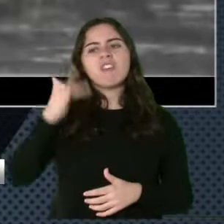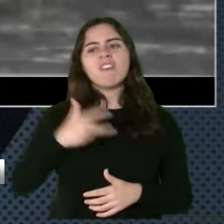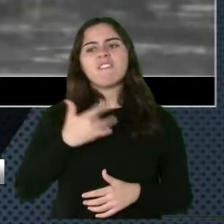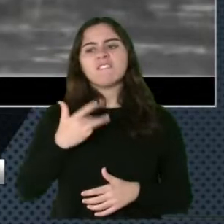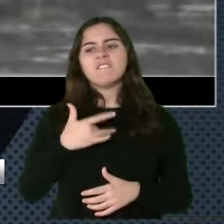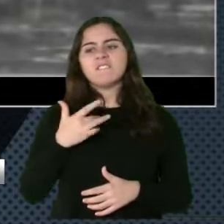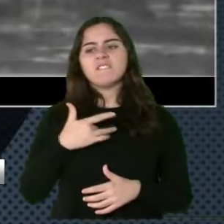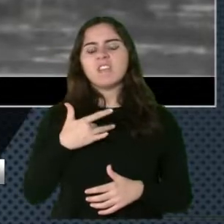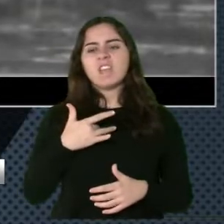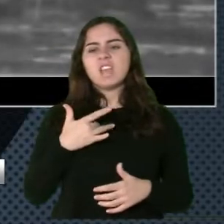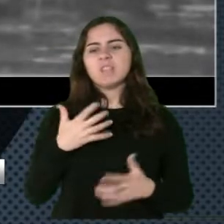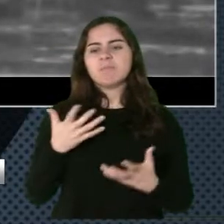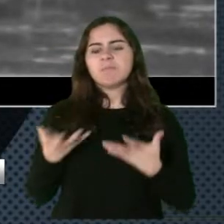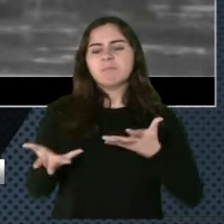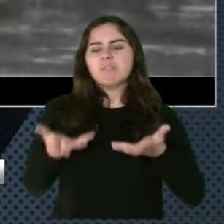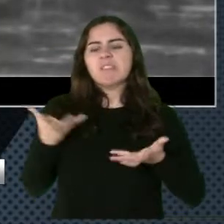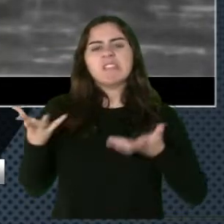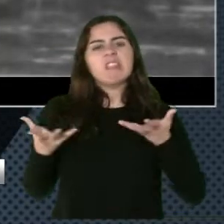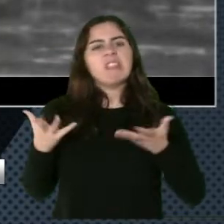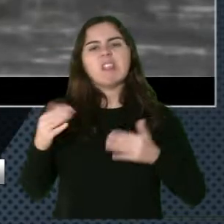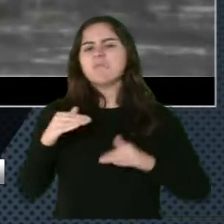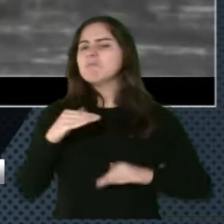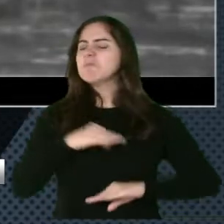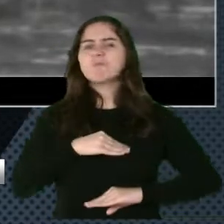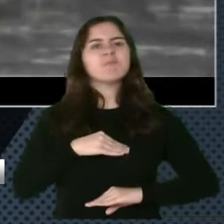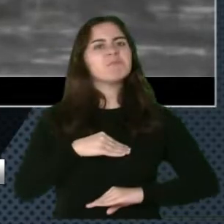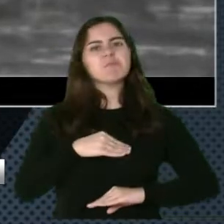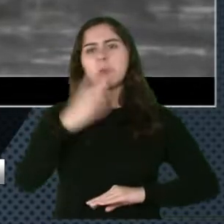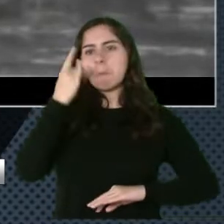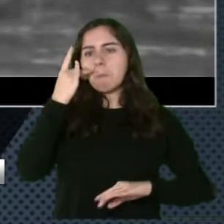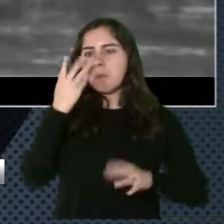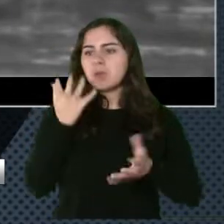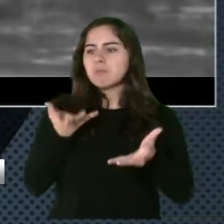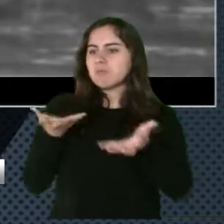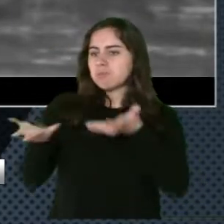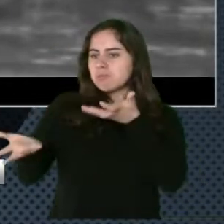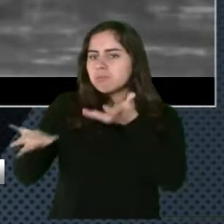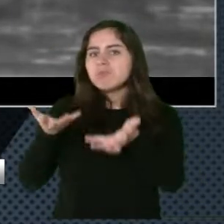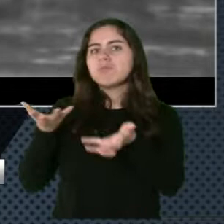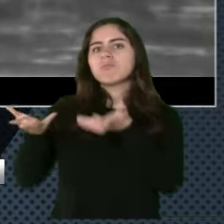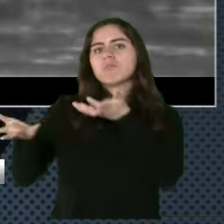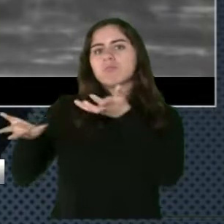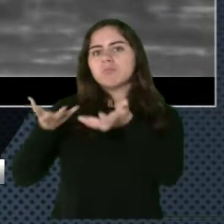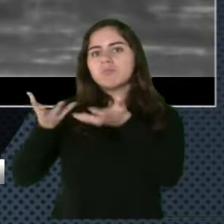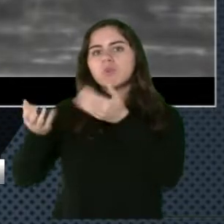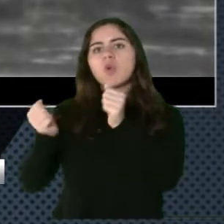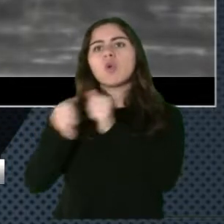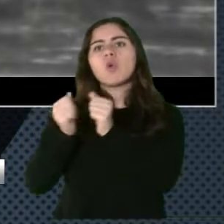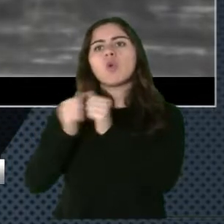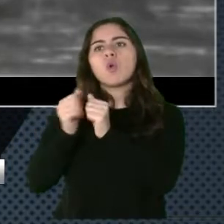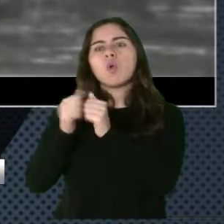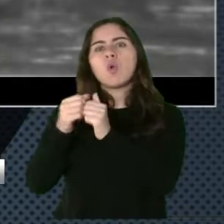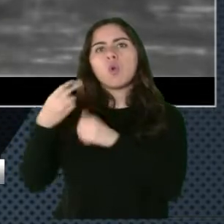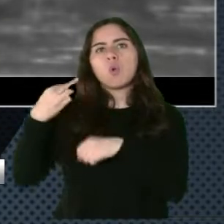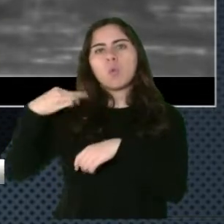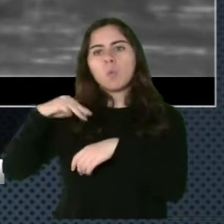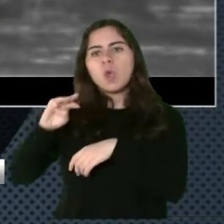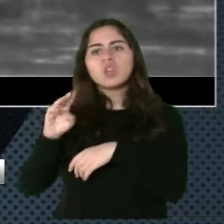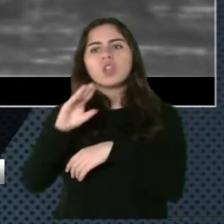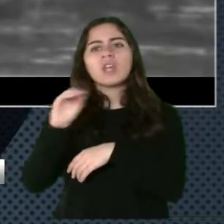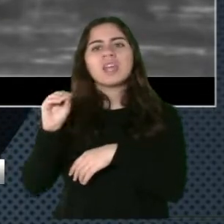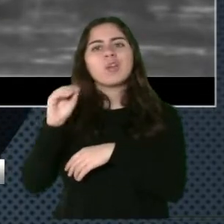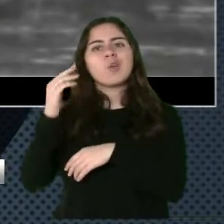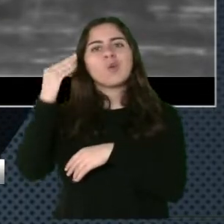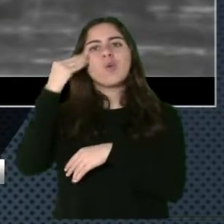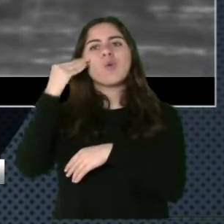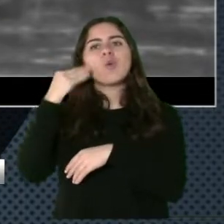progreso en el diálogo, no solamente intercoreano, sino entre Pyongyang, la capital de Corea del Norte, y Washington, con relación